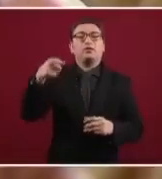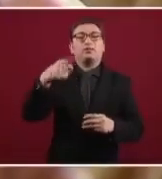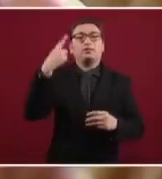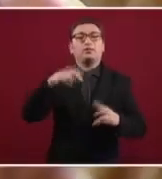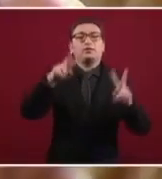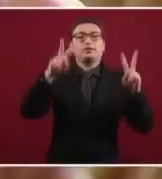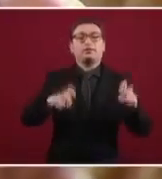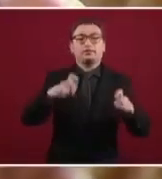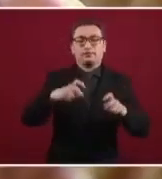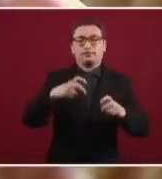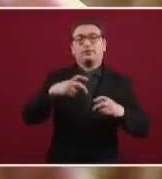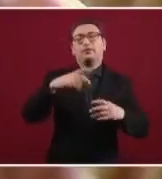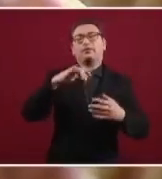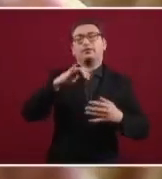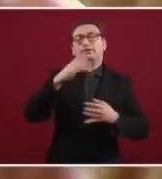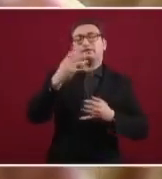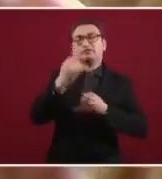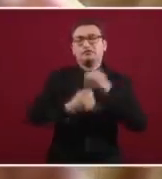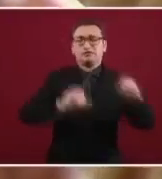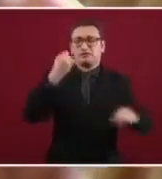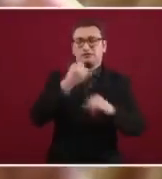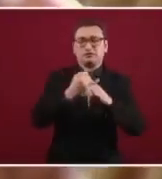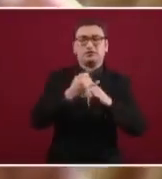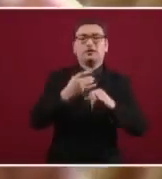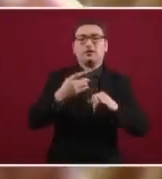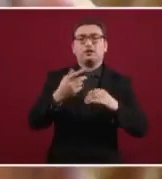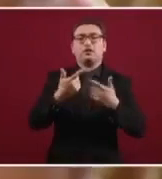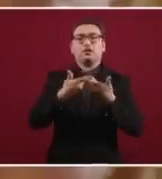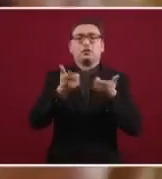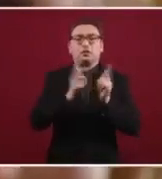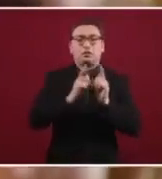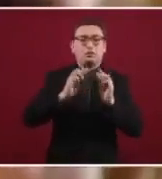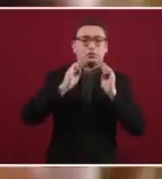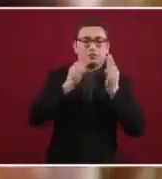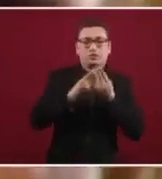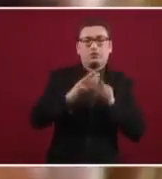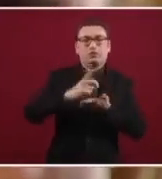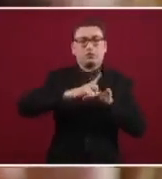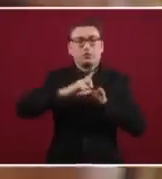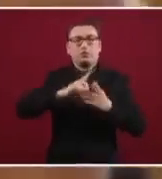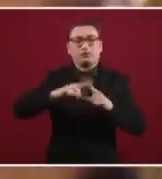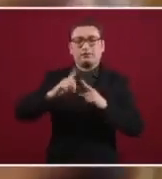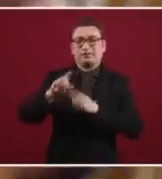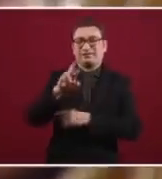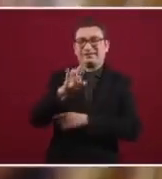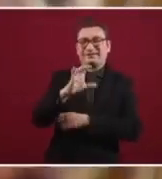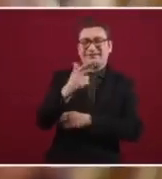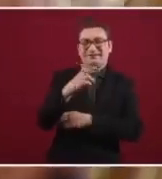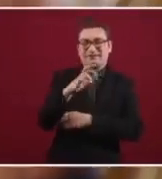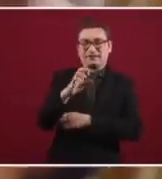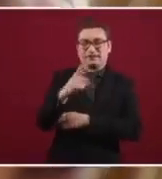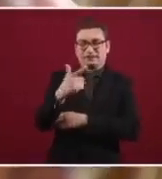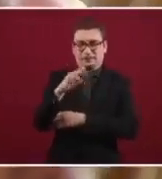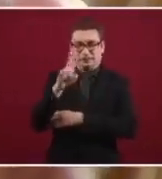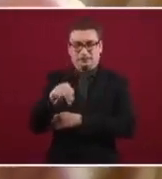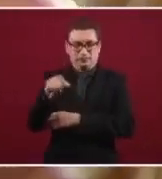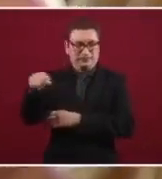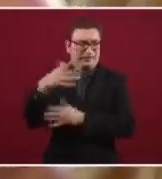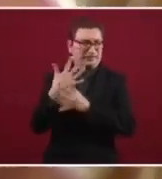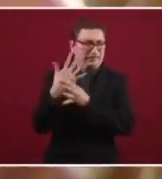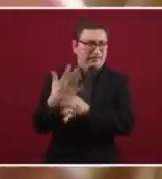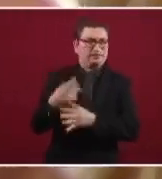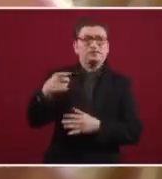Asuntos Internacionales de Narcotráfico, Richard Glenn, decía que pues les preocupaba